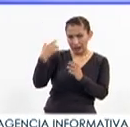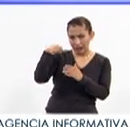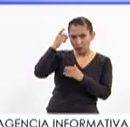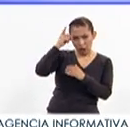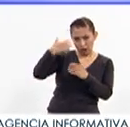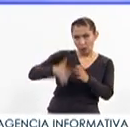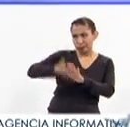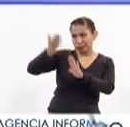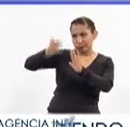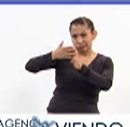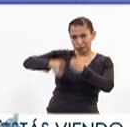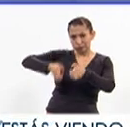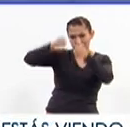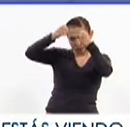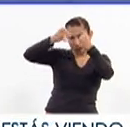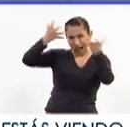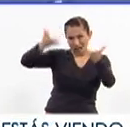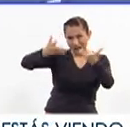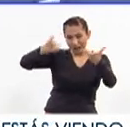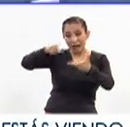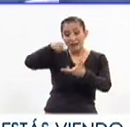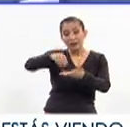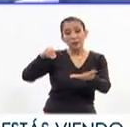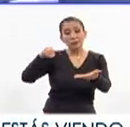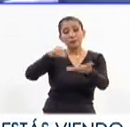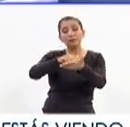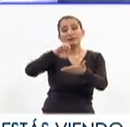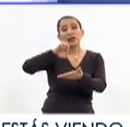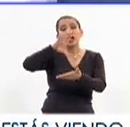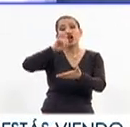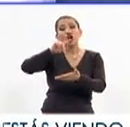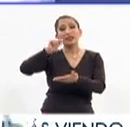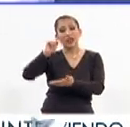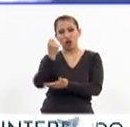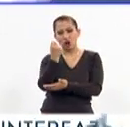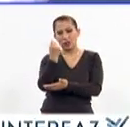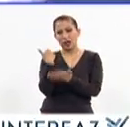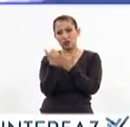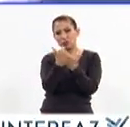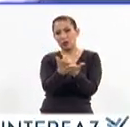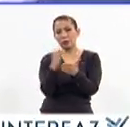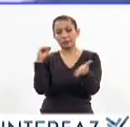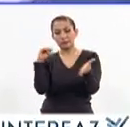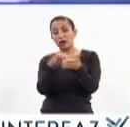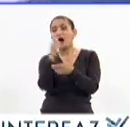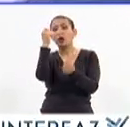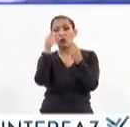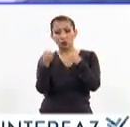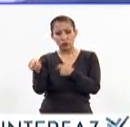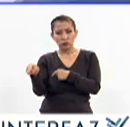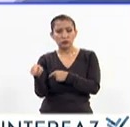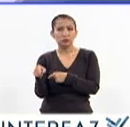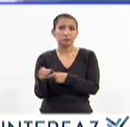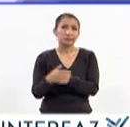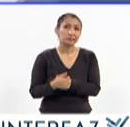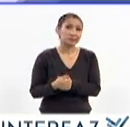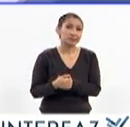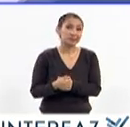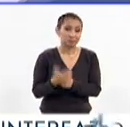que incorporen este tipo de ecotecnologías. En algunos casos han